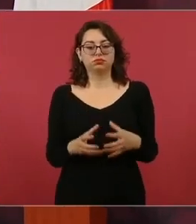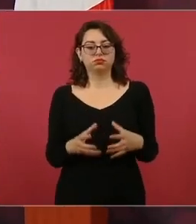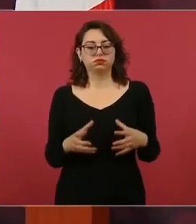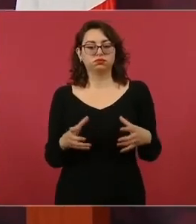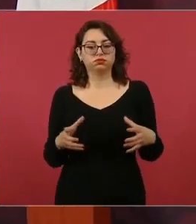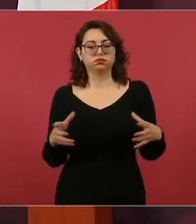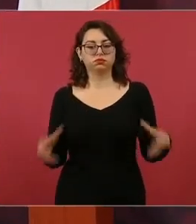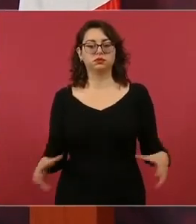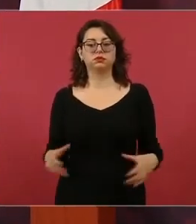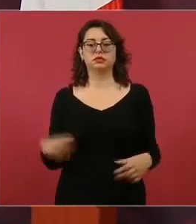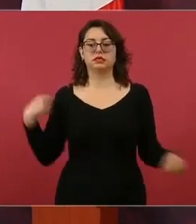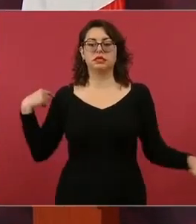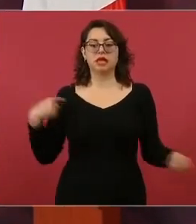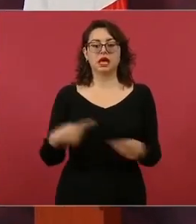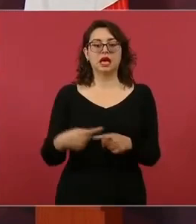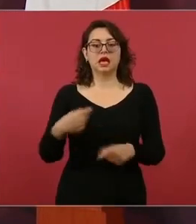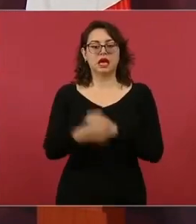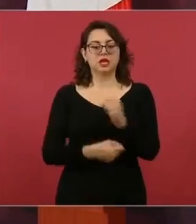de este año,